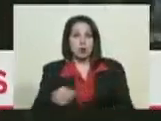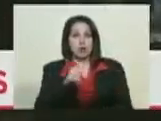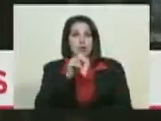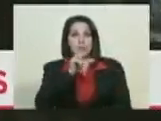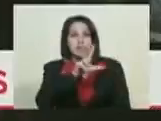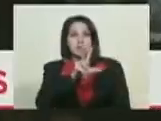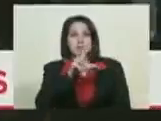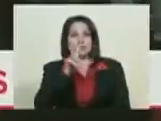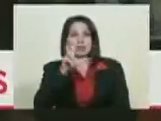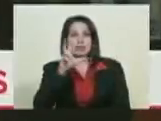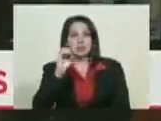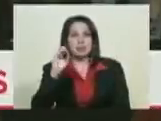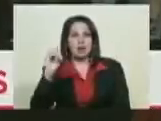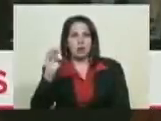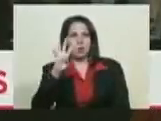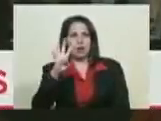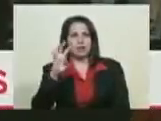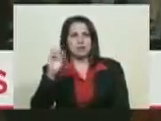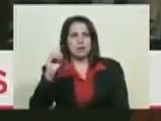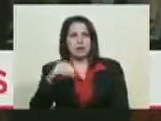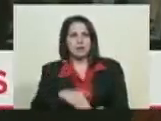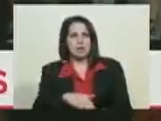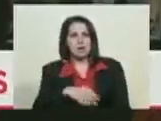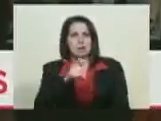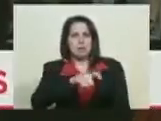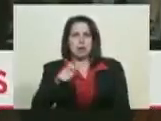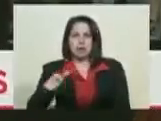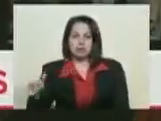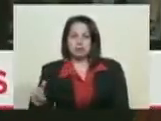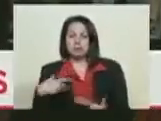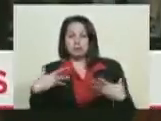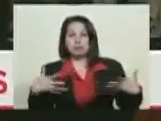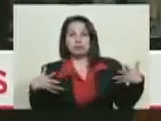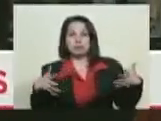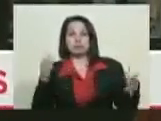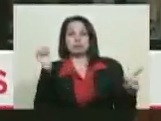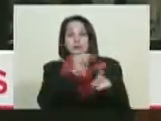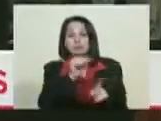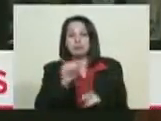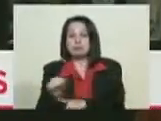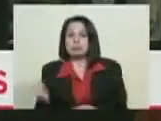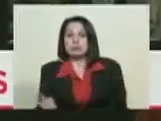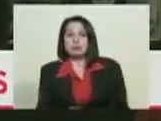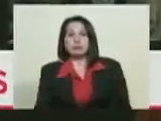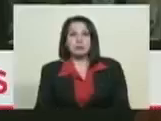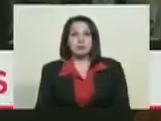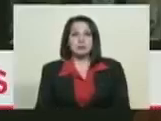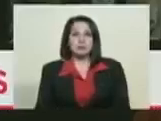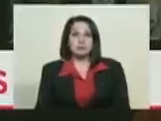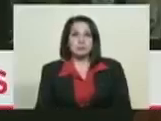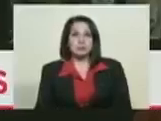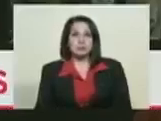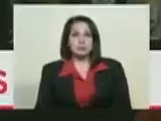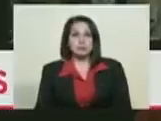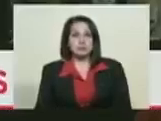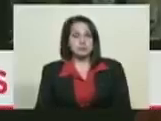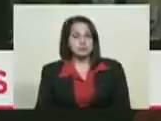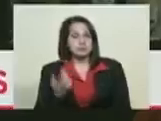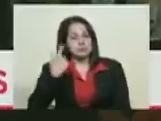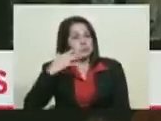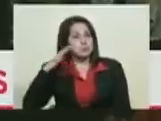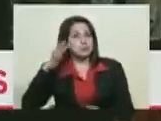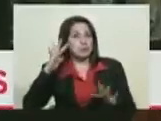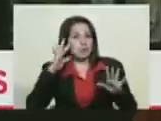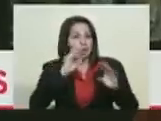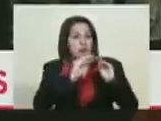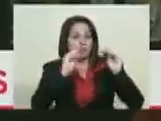9.340.000 personas votantes, récord en una elección municipal. A pesar de los llamados